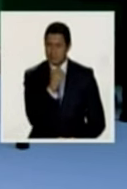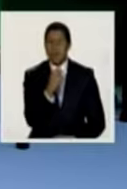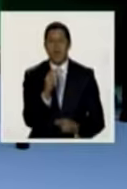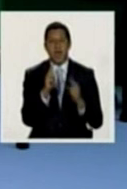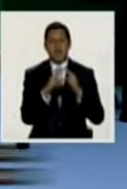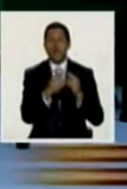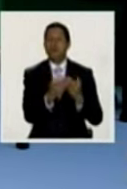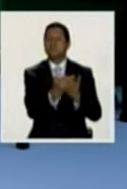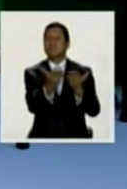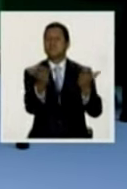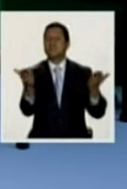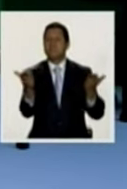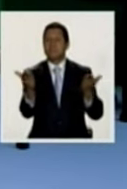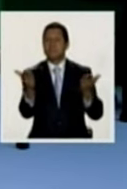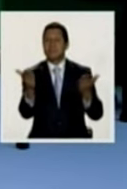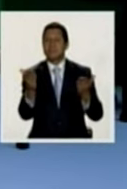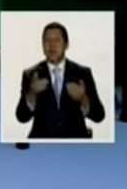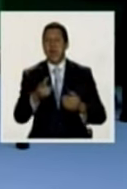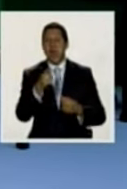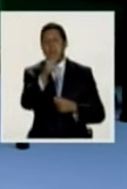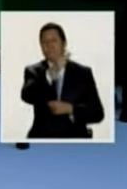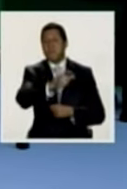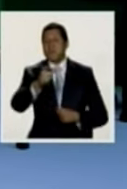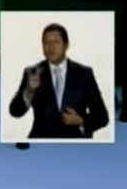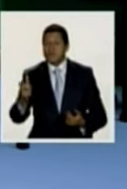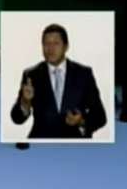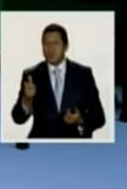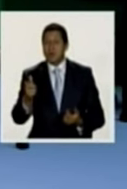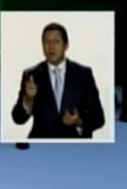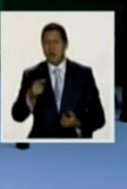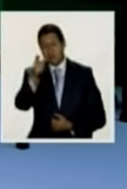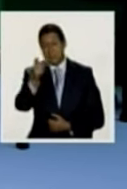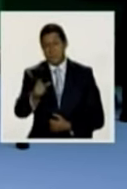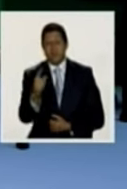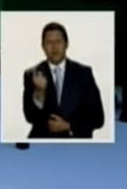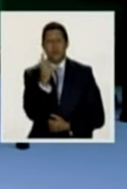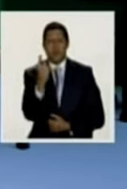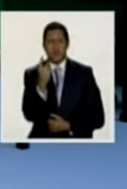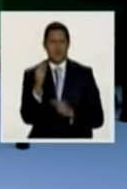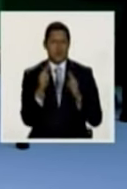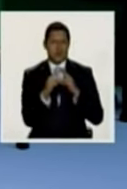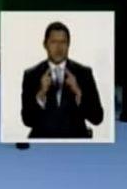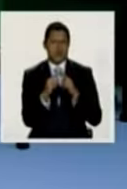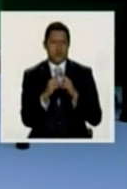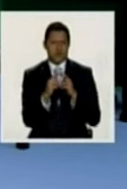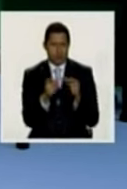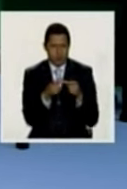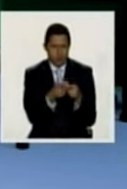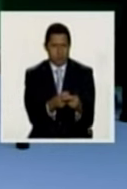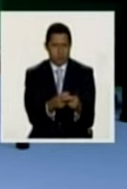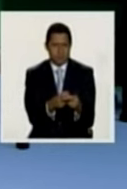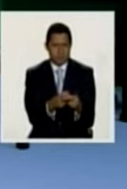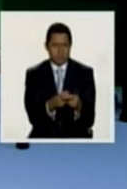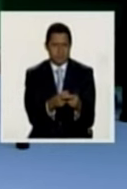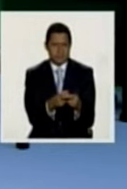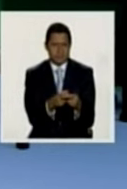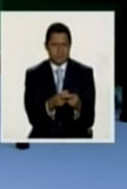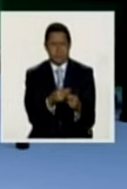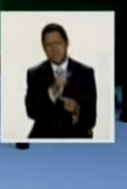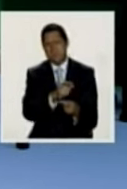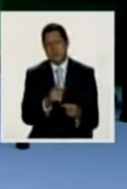dar a conocer al gran público a alguien que solamente era conocido por un sector